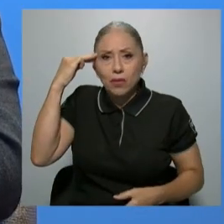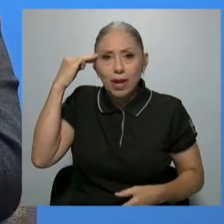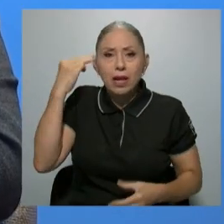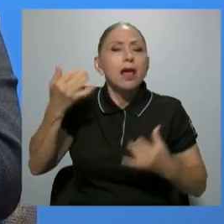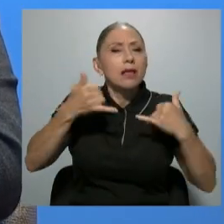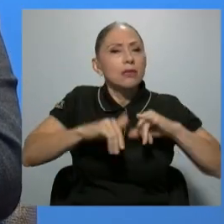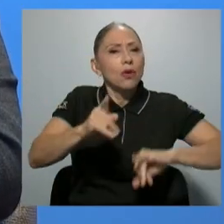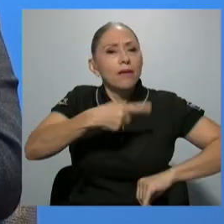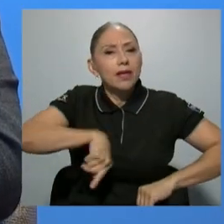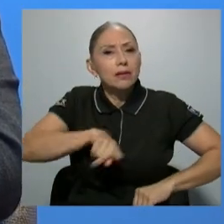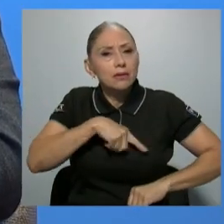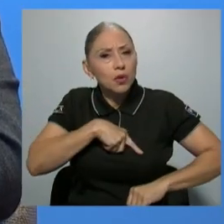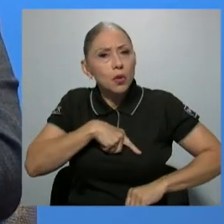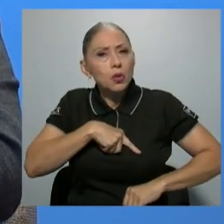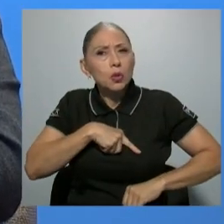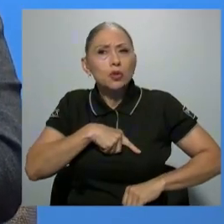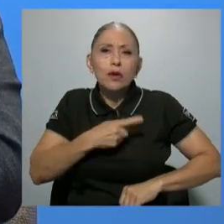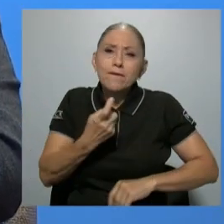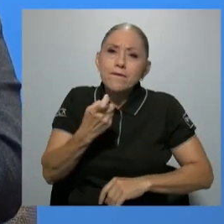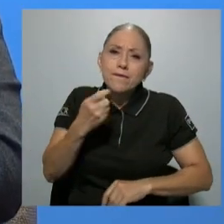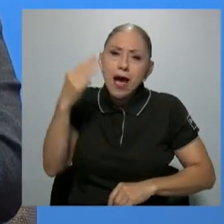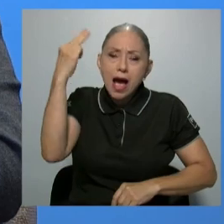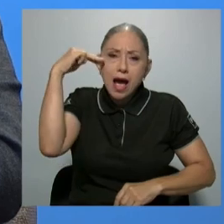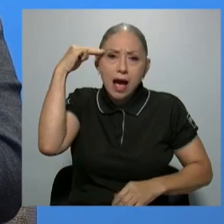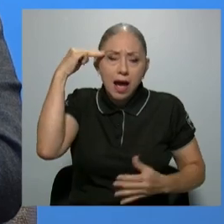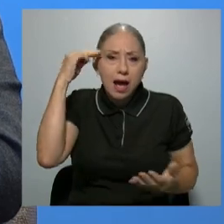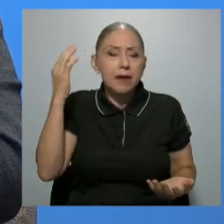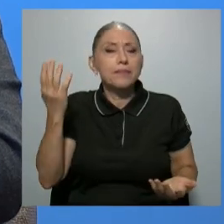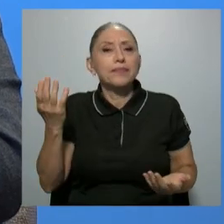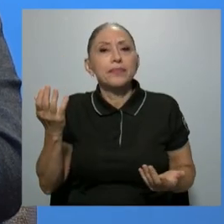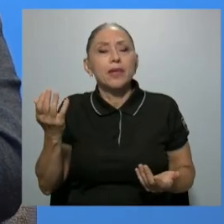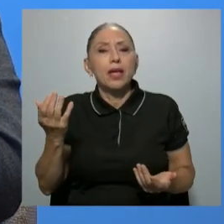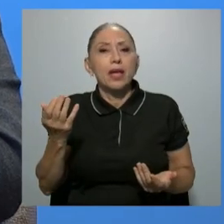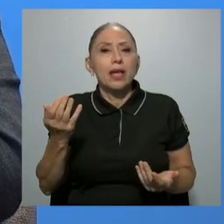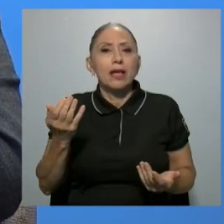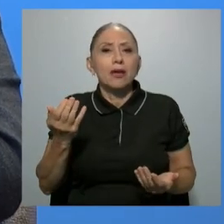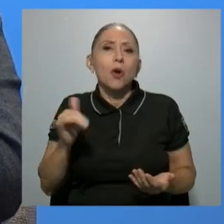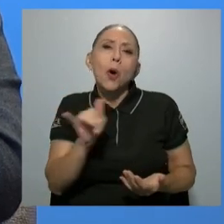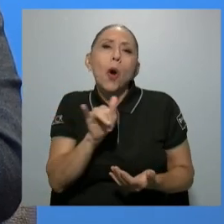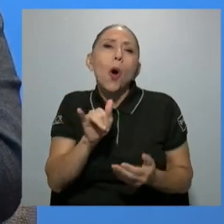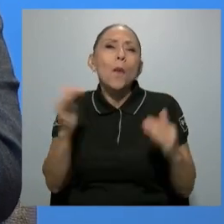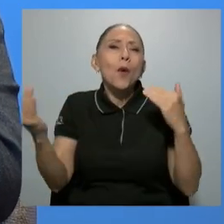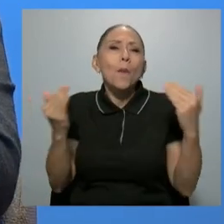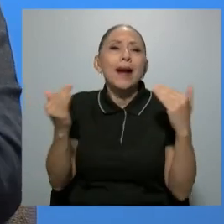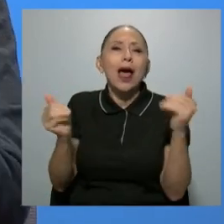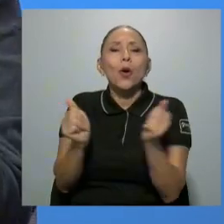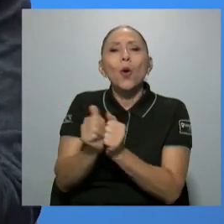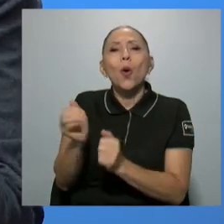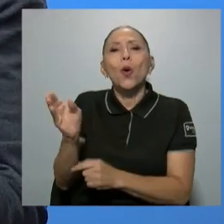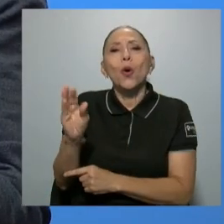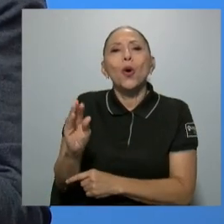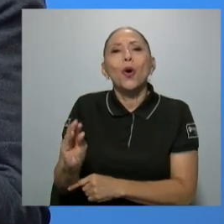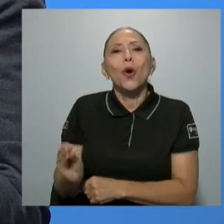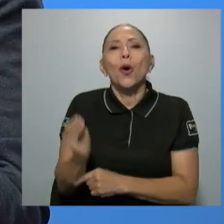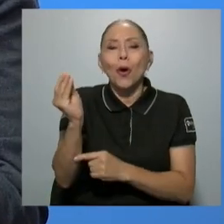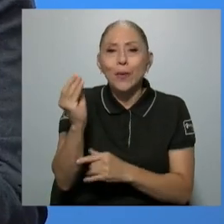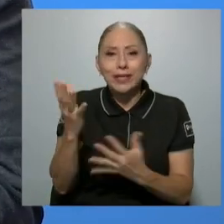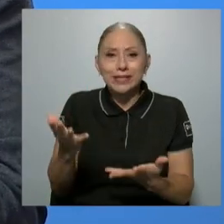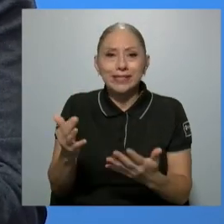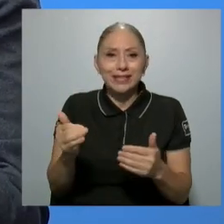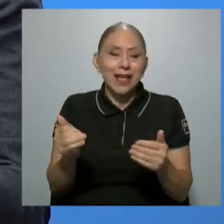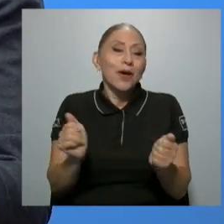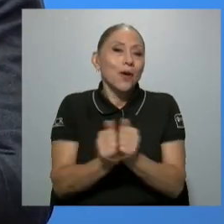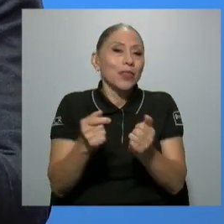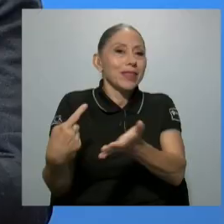un tanto inmaduros, quizás a veces como púberes en ese tipo de discusiones. Y sobre todo cuando, por ejemplo,